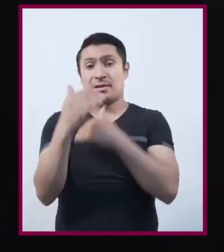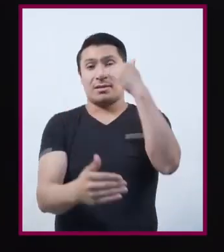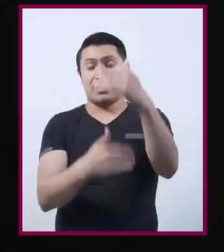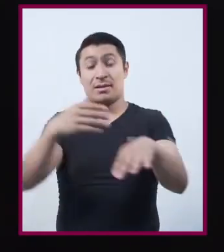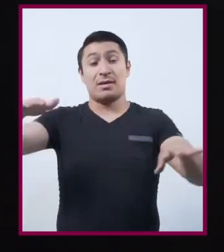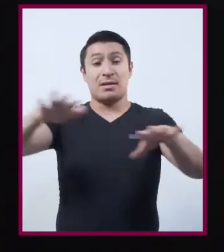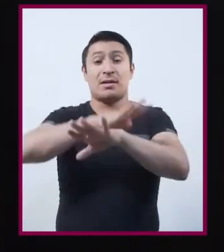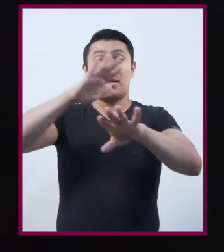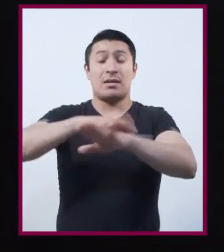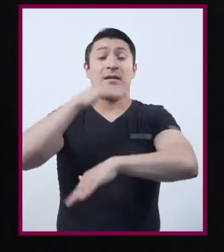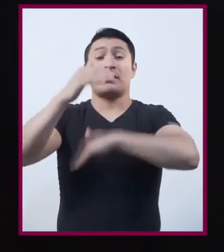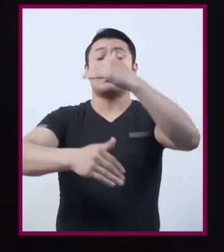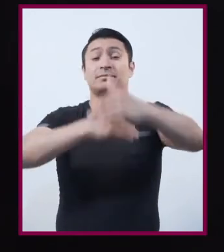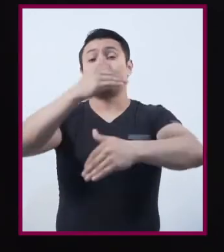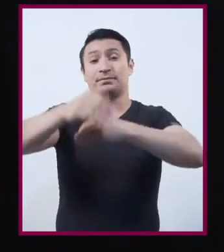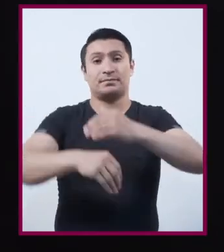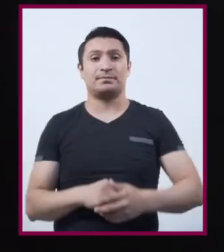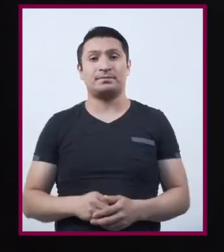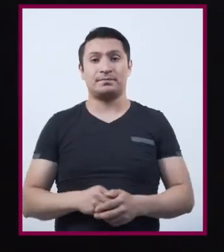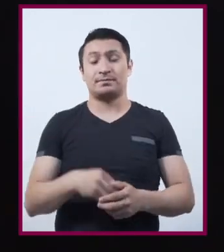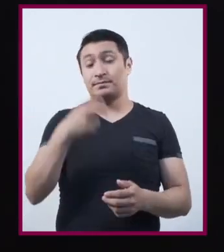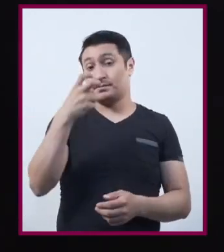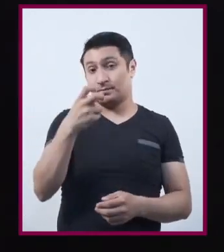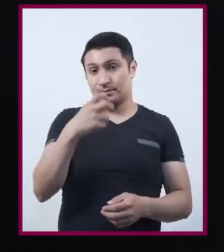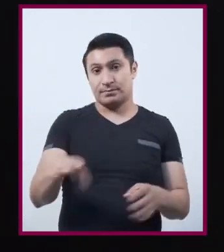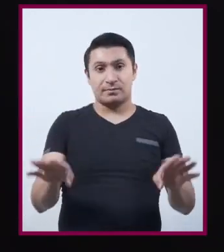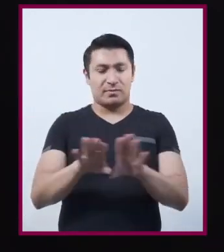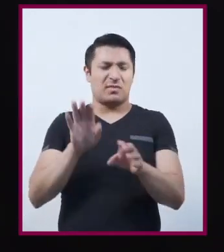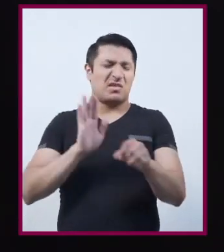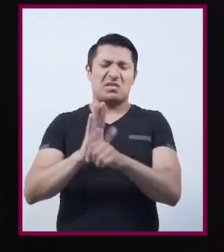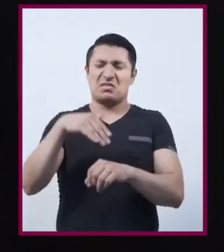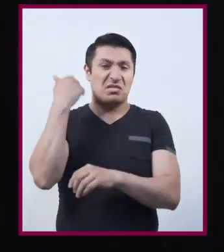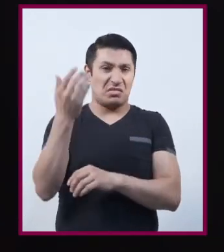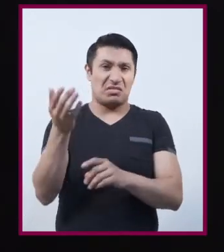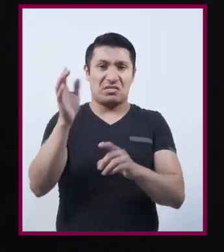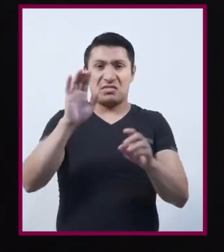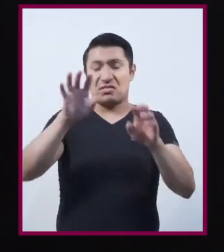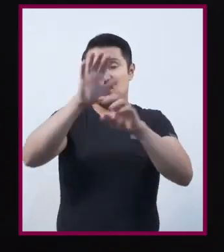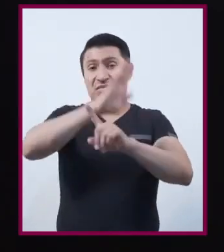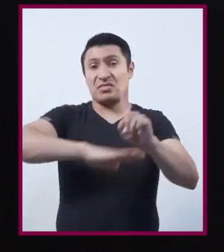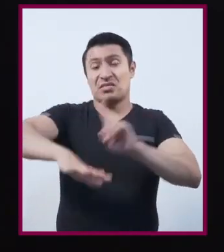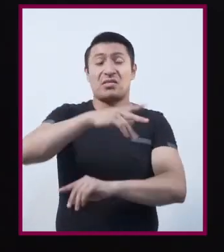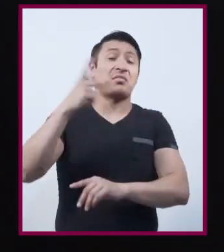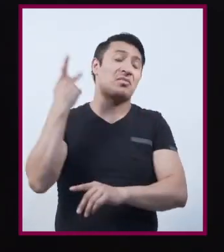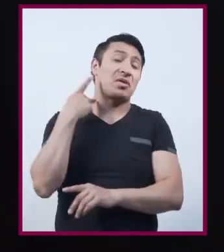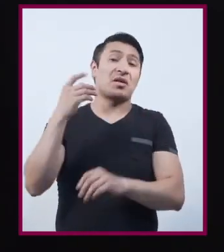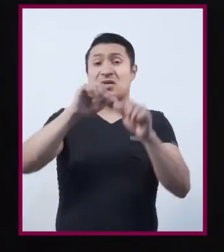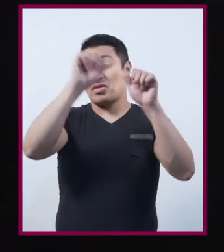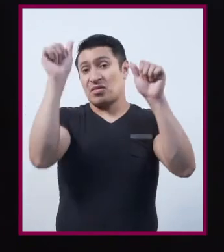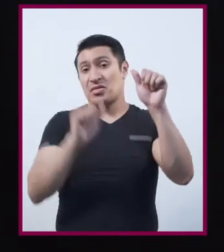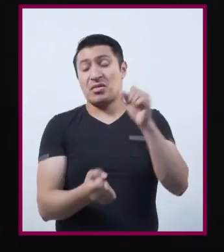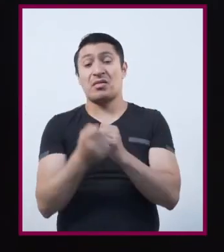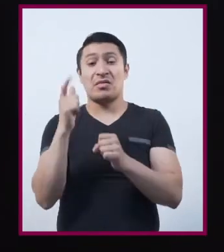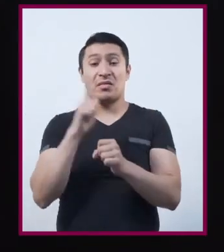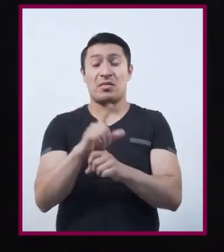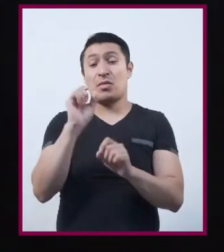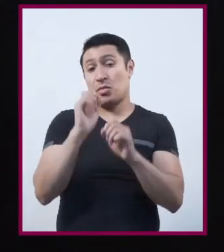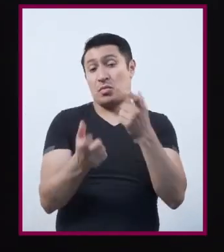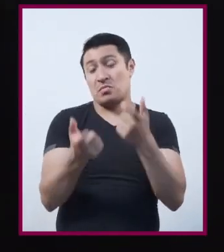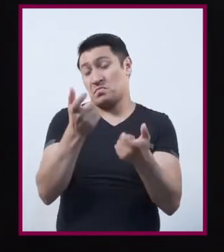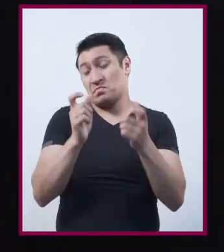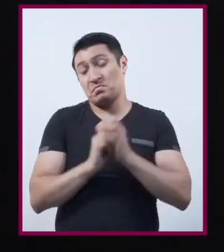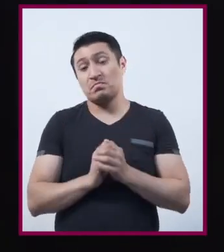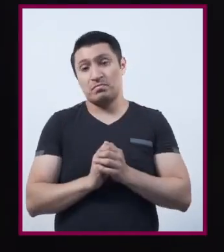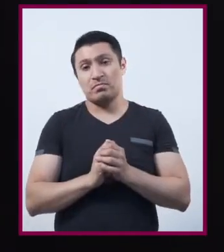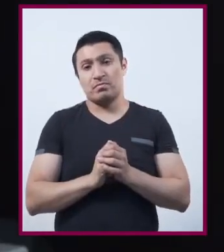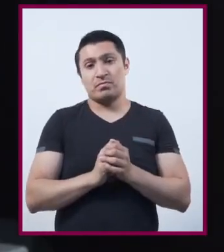madurado, evolucionado o cambiado a lo largo del tiempo. Esto en cualquier ámbito como el político, artístico, social o